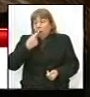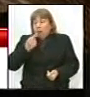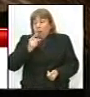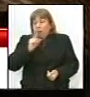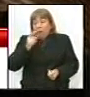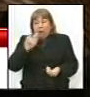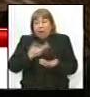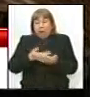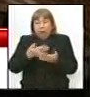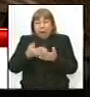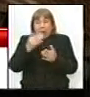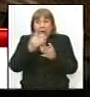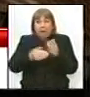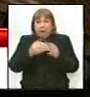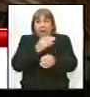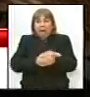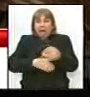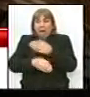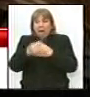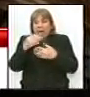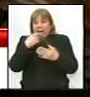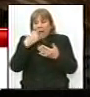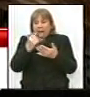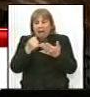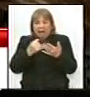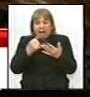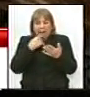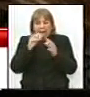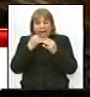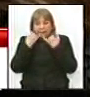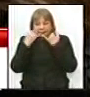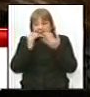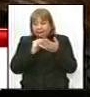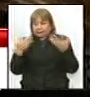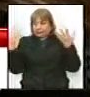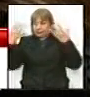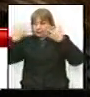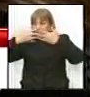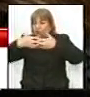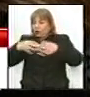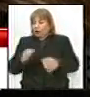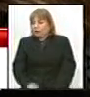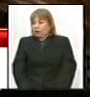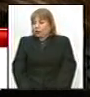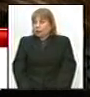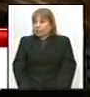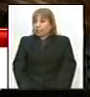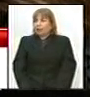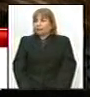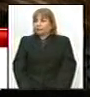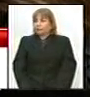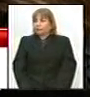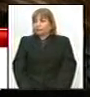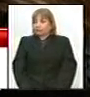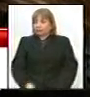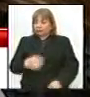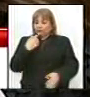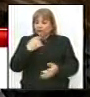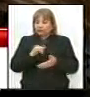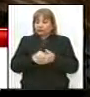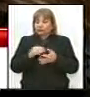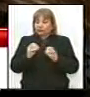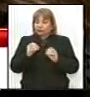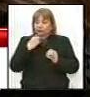cuestionar la incapacidad de quien ha dicho el informe sino que lo no hay conexión entre los hechos que se han denunciado y